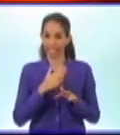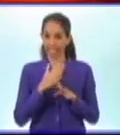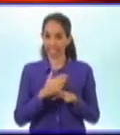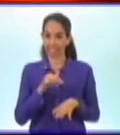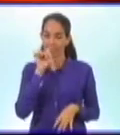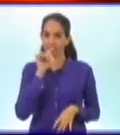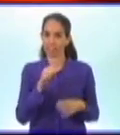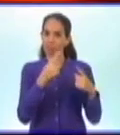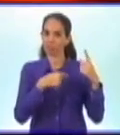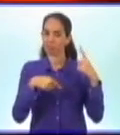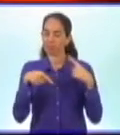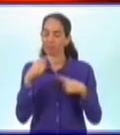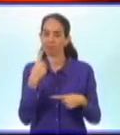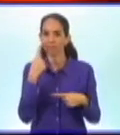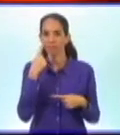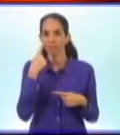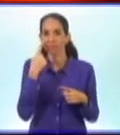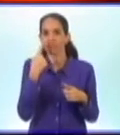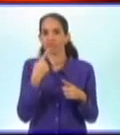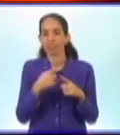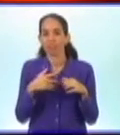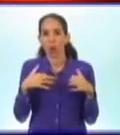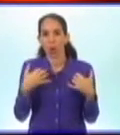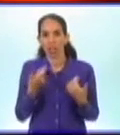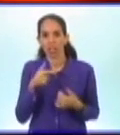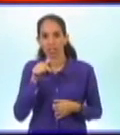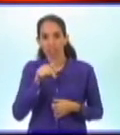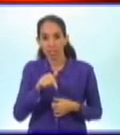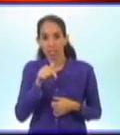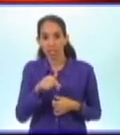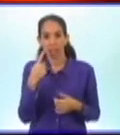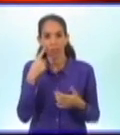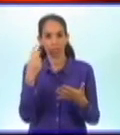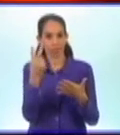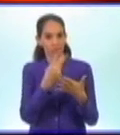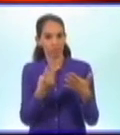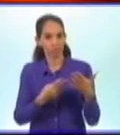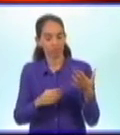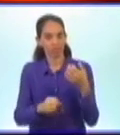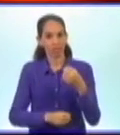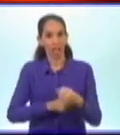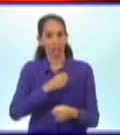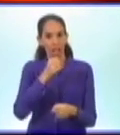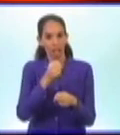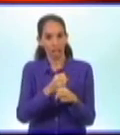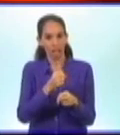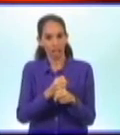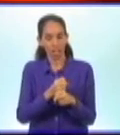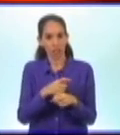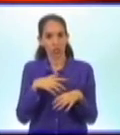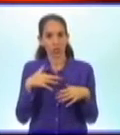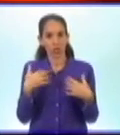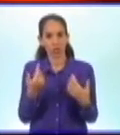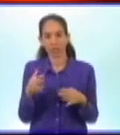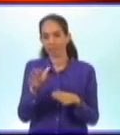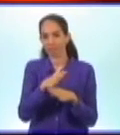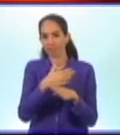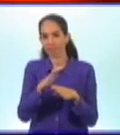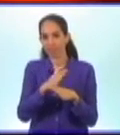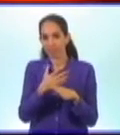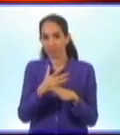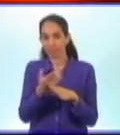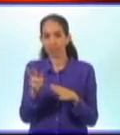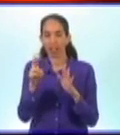las principales observaciones que te queríamos realizar sobre los usos de el uso que se ha hecho de los diferentes signos